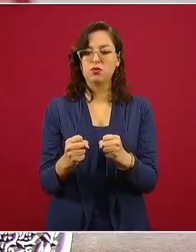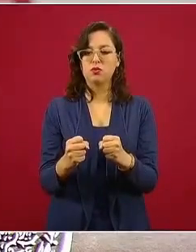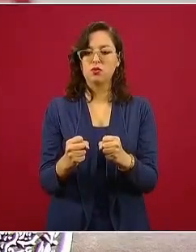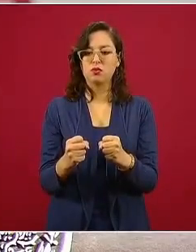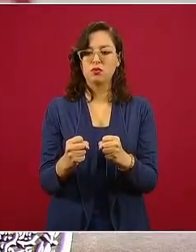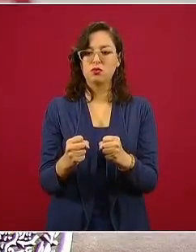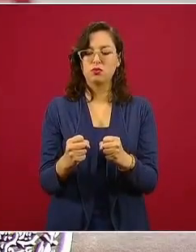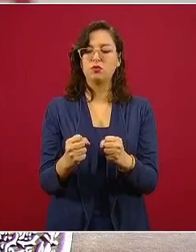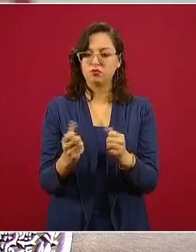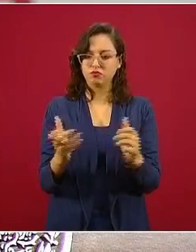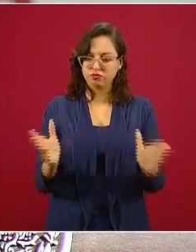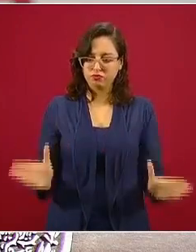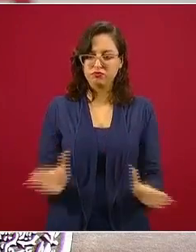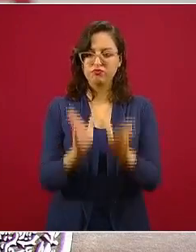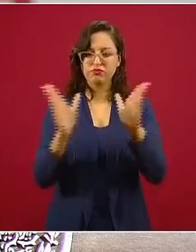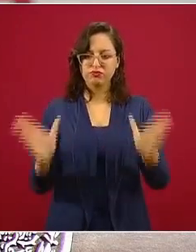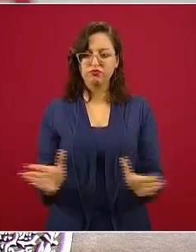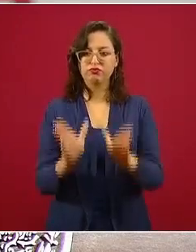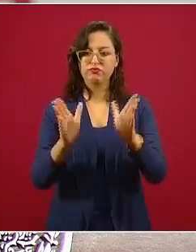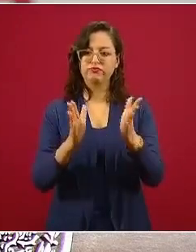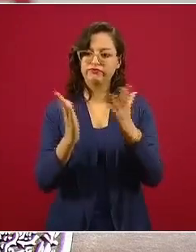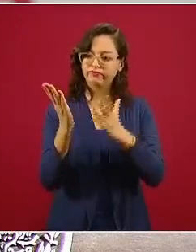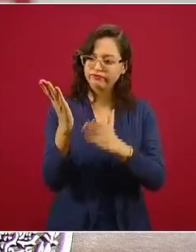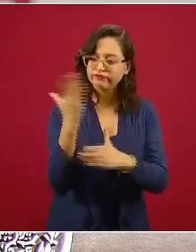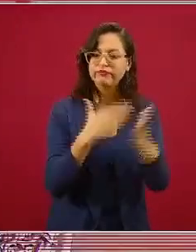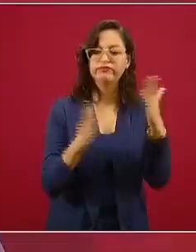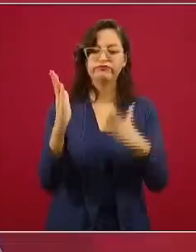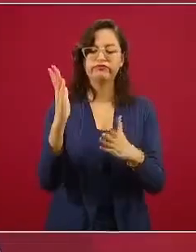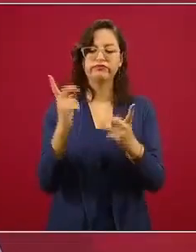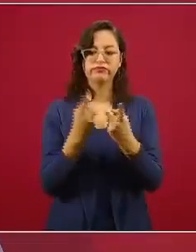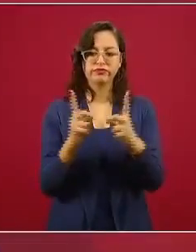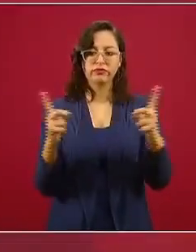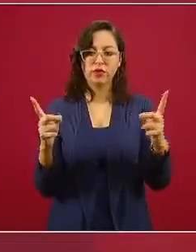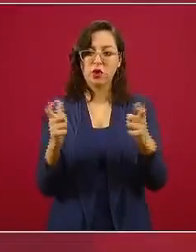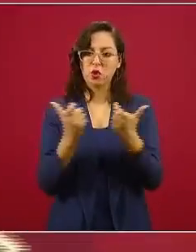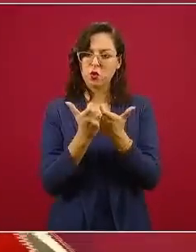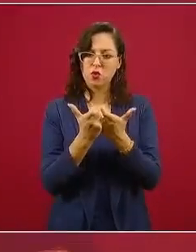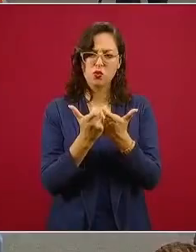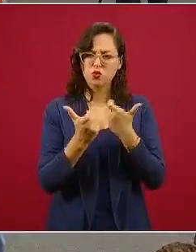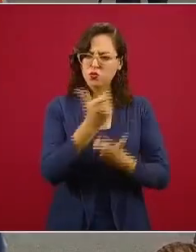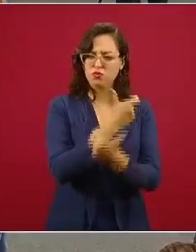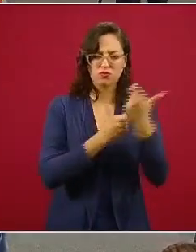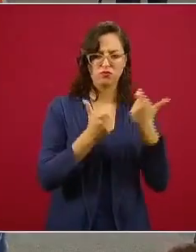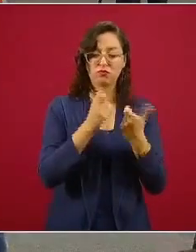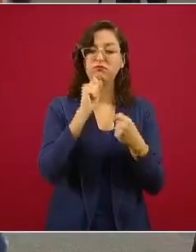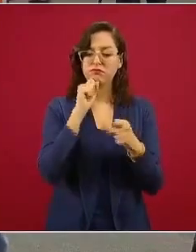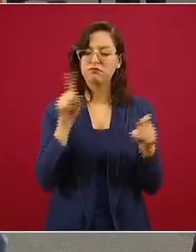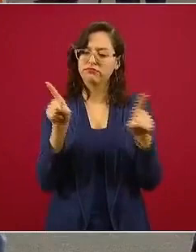convertirlo en esa palanca de desarrollo y no solamente de intercambio comercial. Muchas gracias.